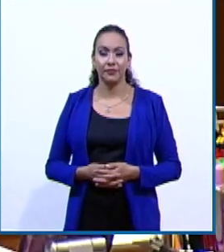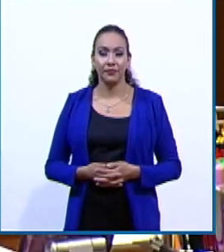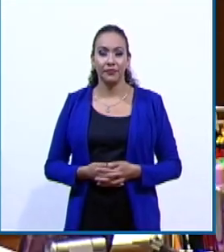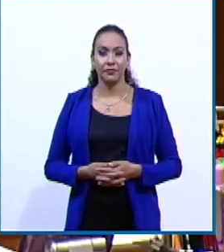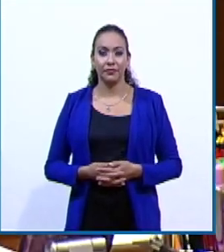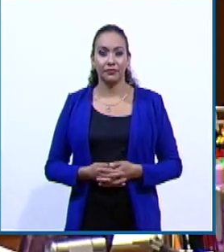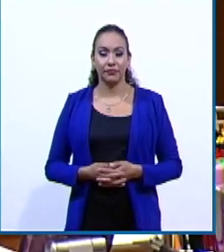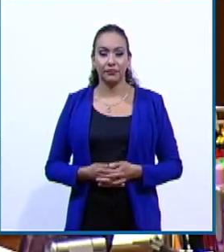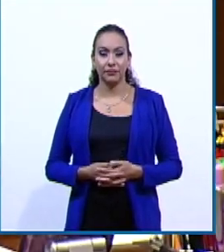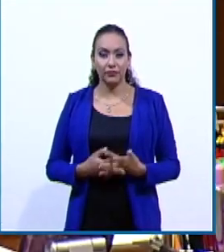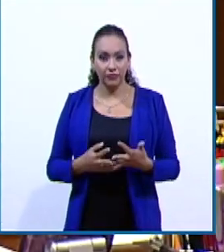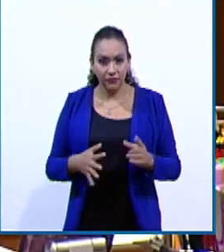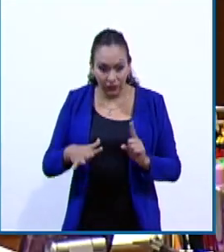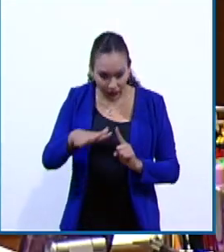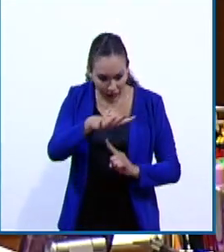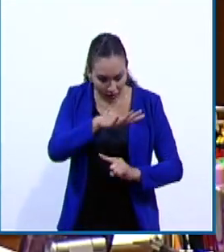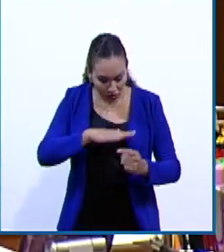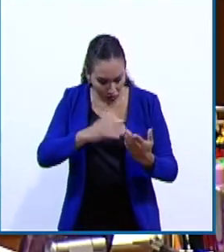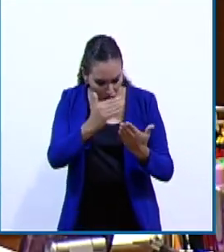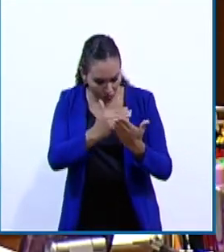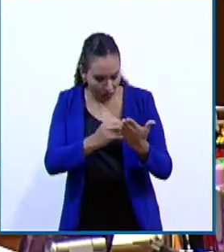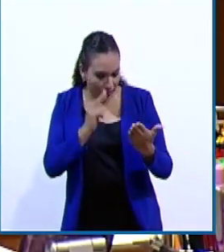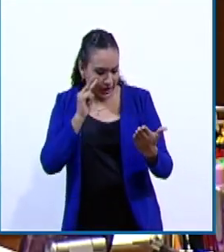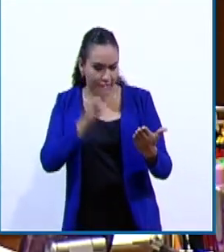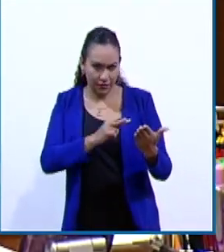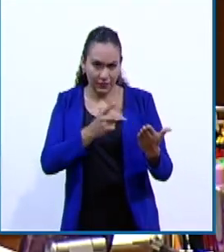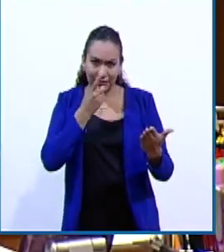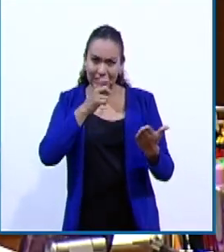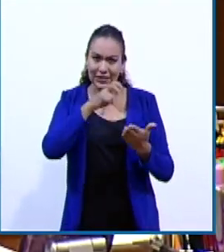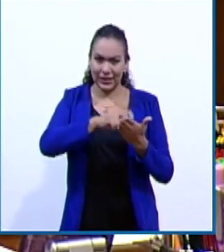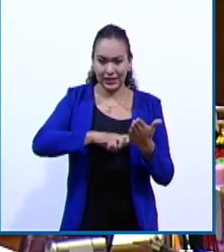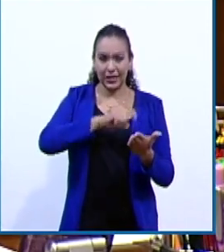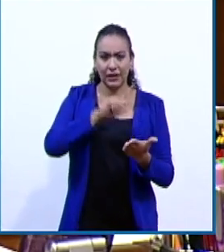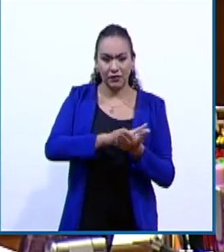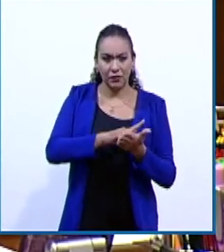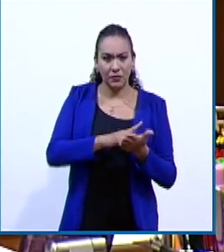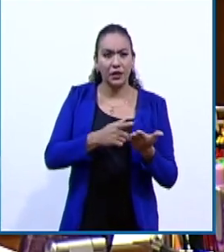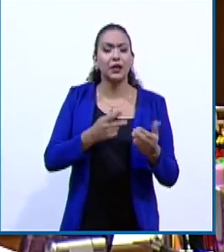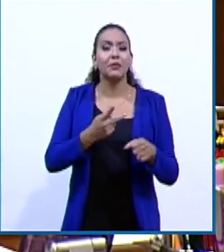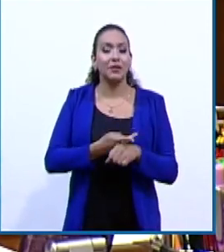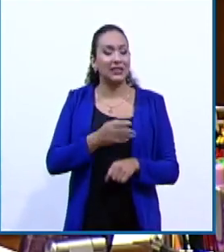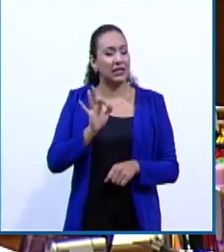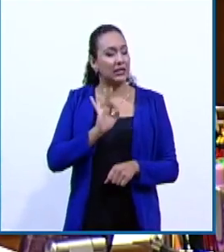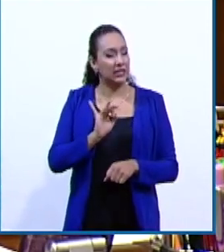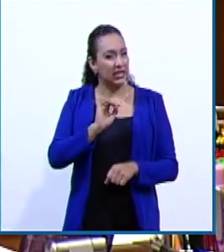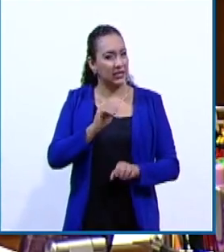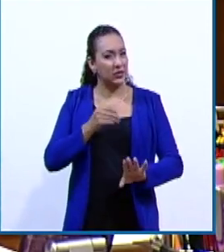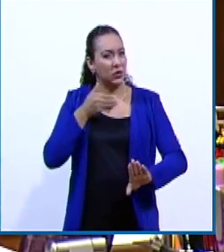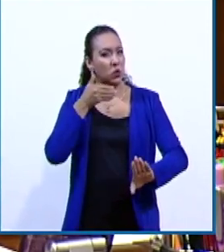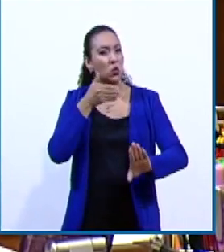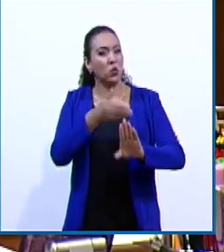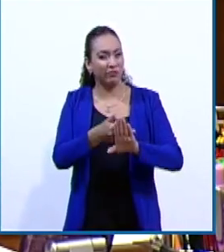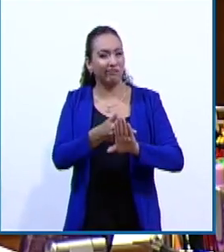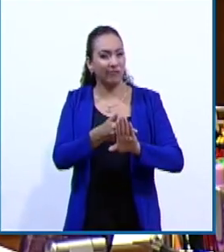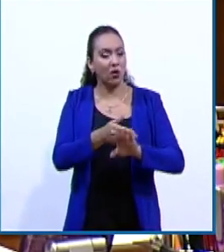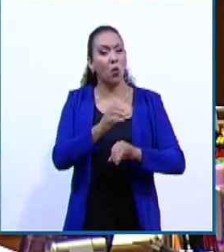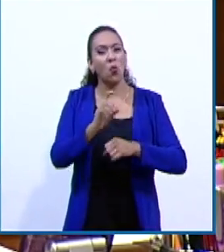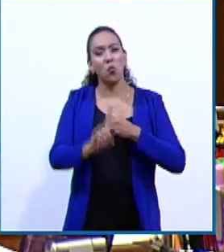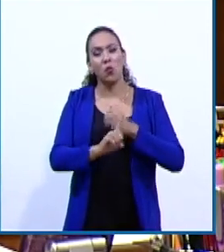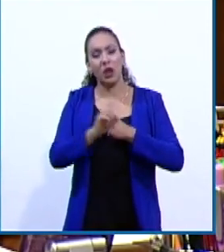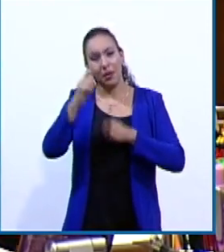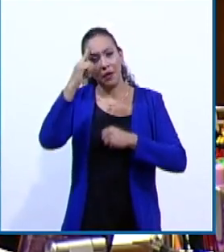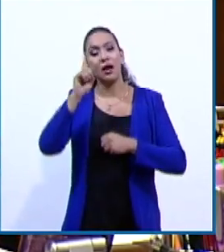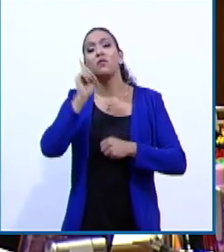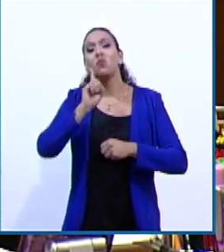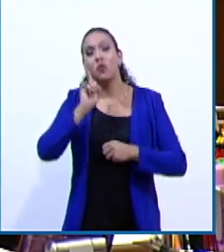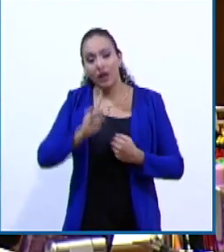Que el contexto fáctico en el que se desenvuelva esta reforma sí podría llegar a afectar en algún grado las aspiraciones de las mujeres